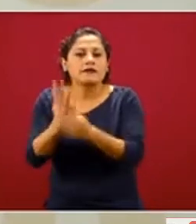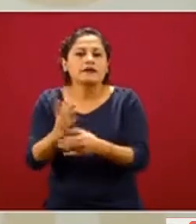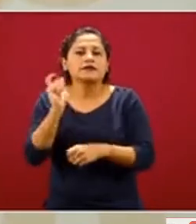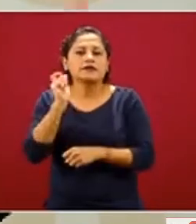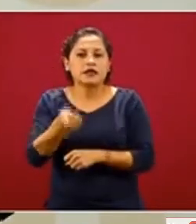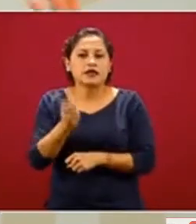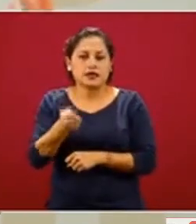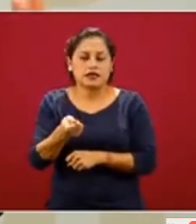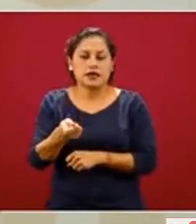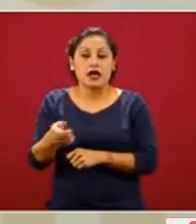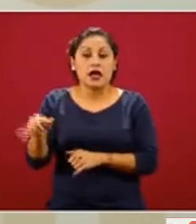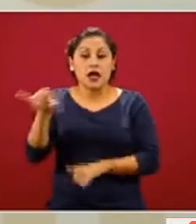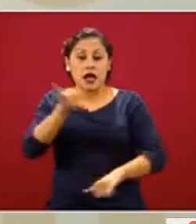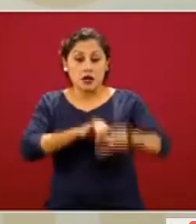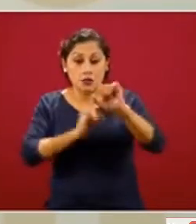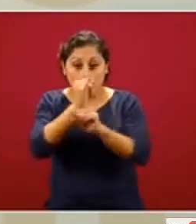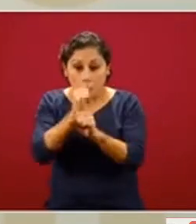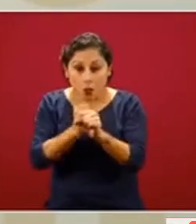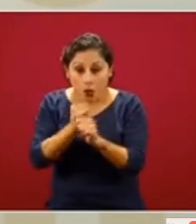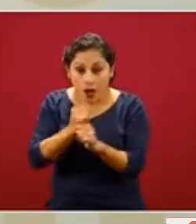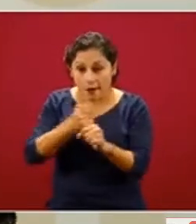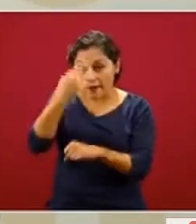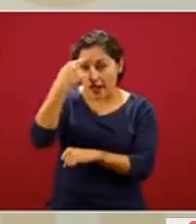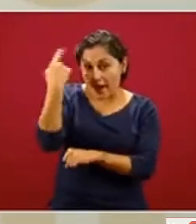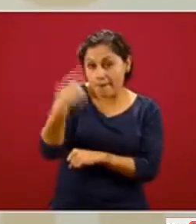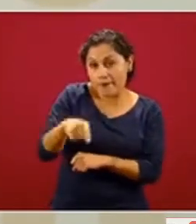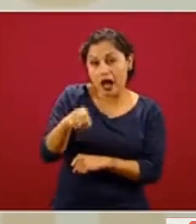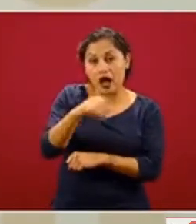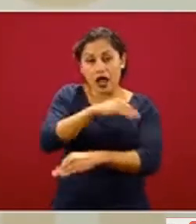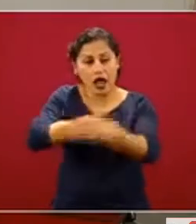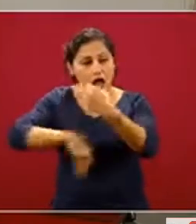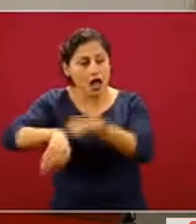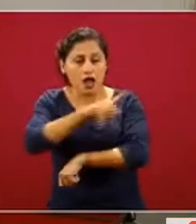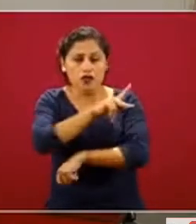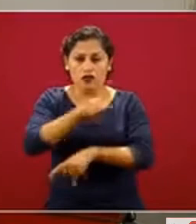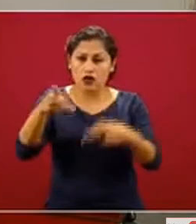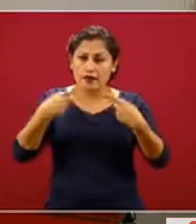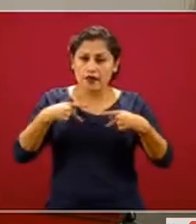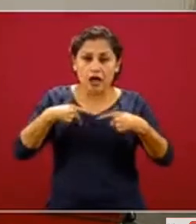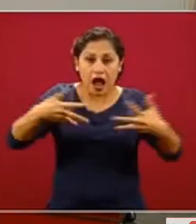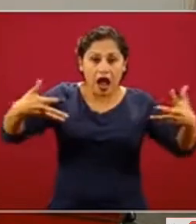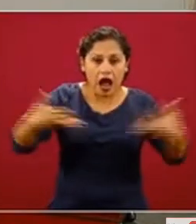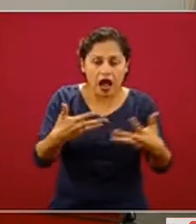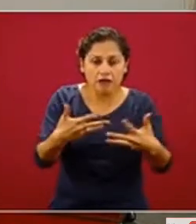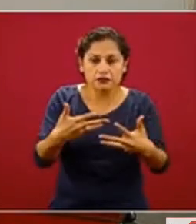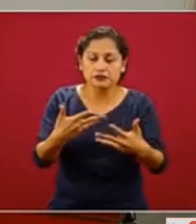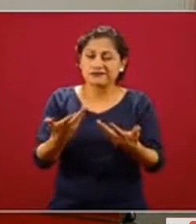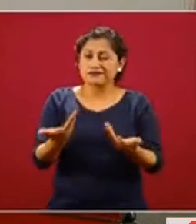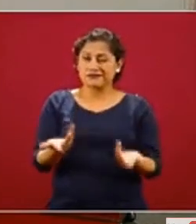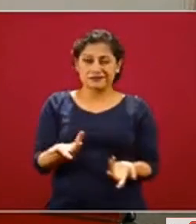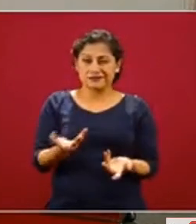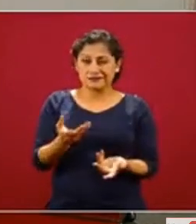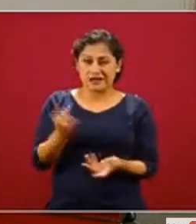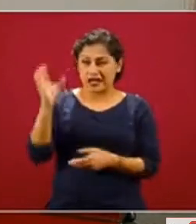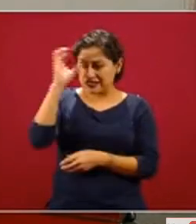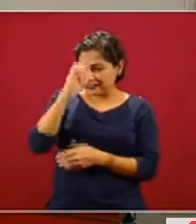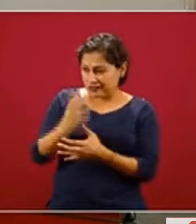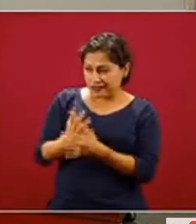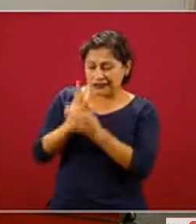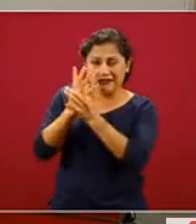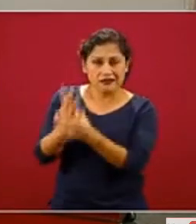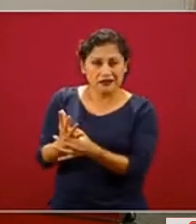pruebas generalizadas, pruebas masivas, no tiene un fundamento técnico,